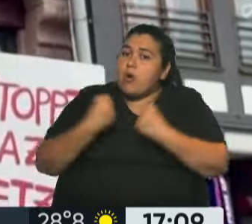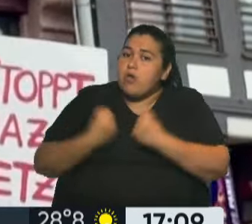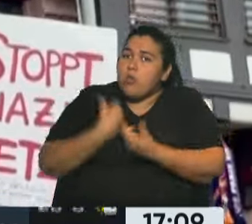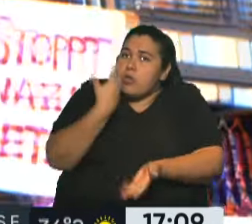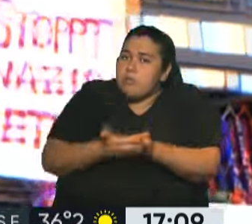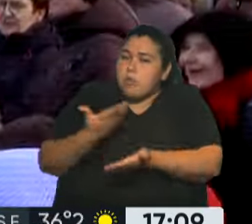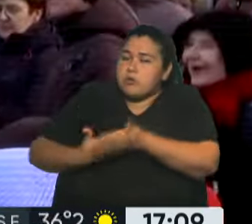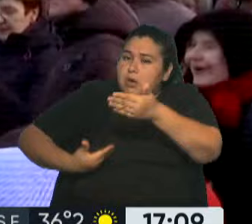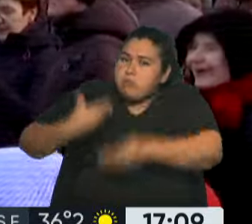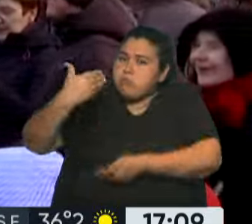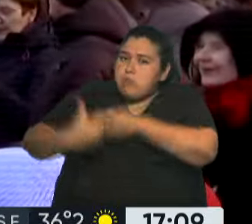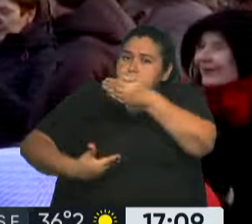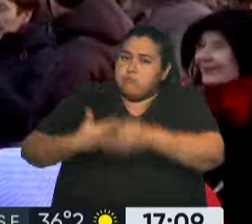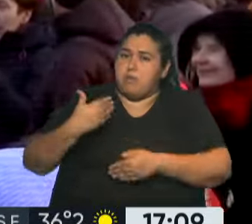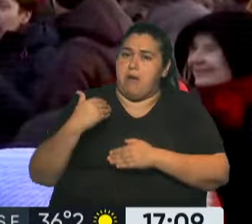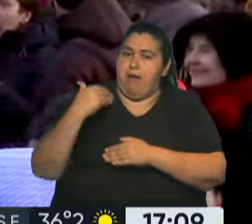propuestas extremas.